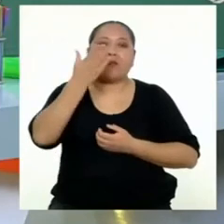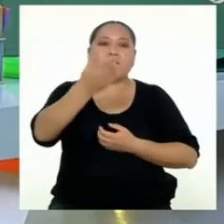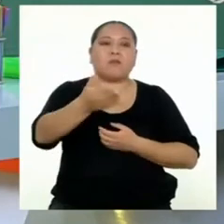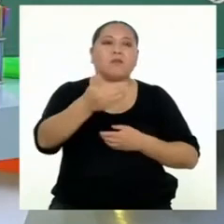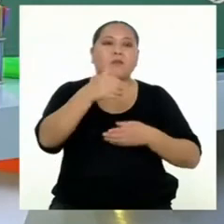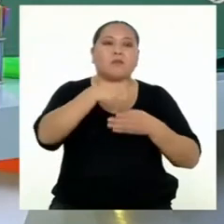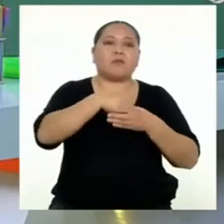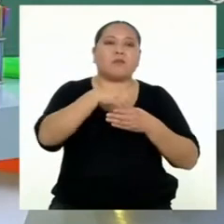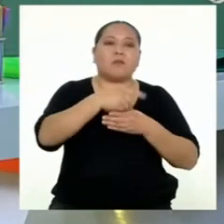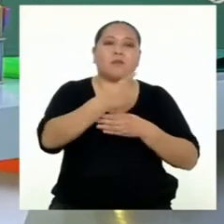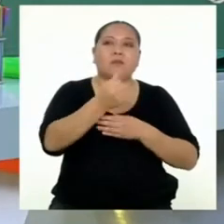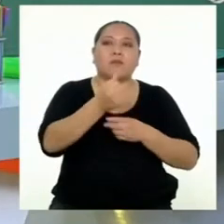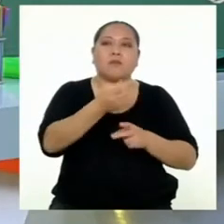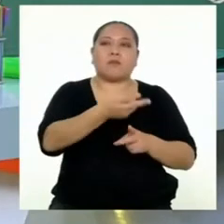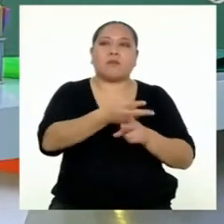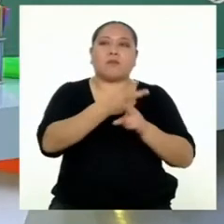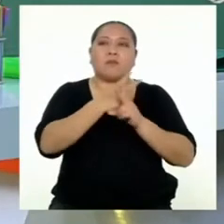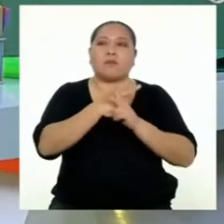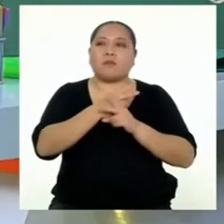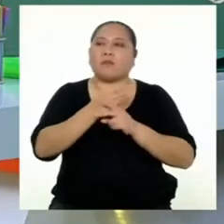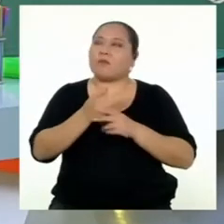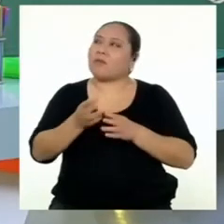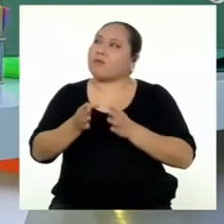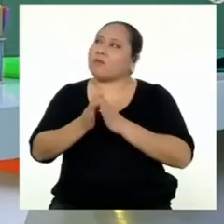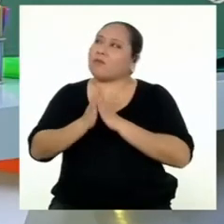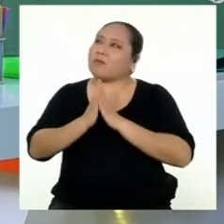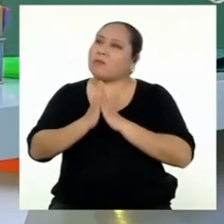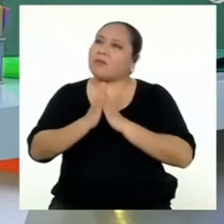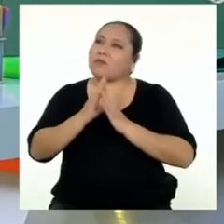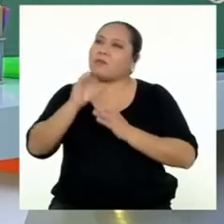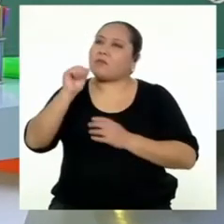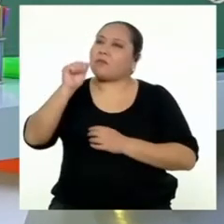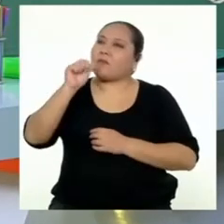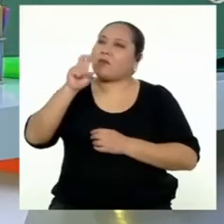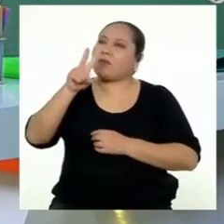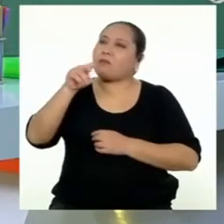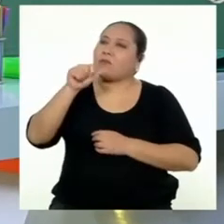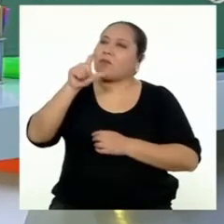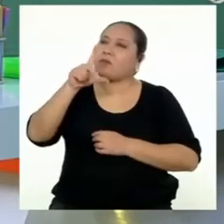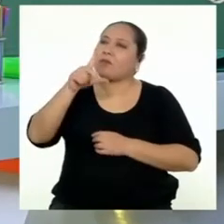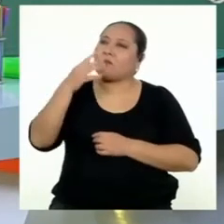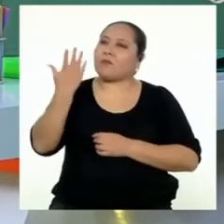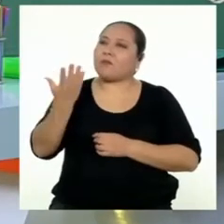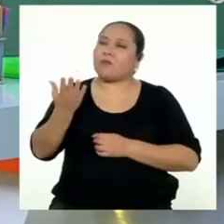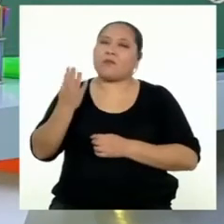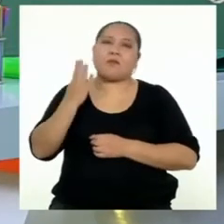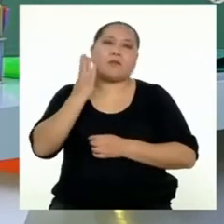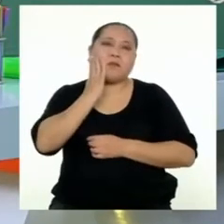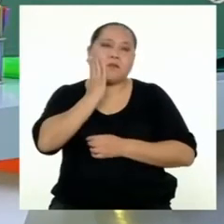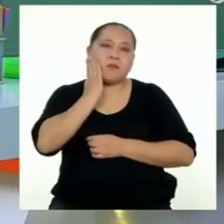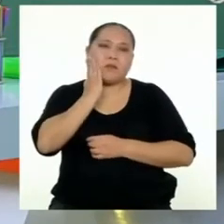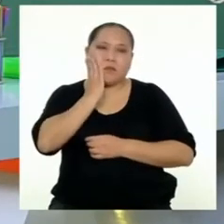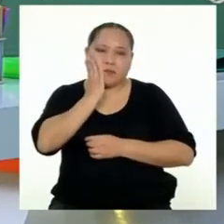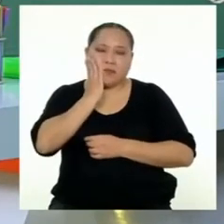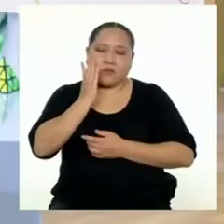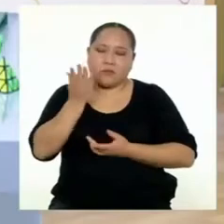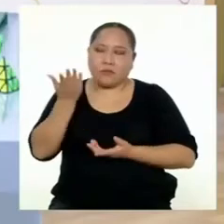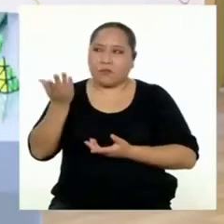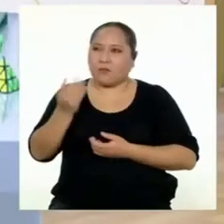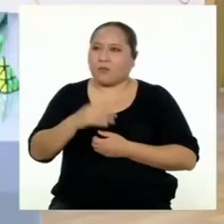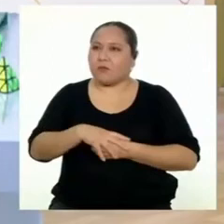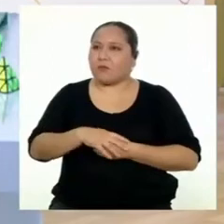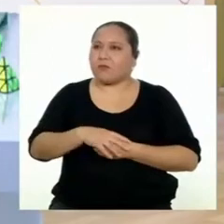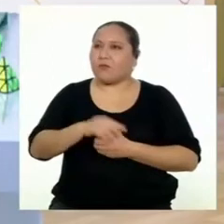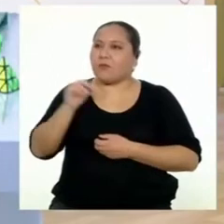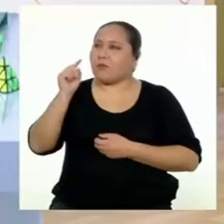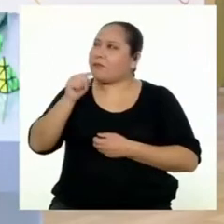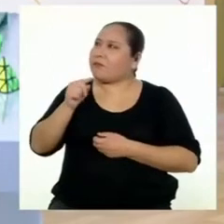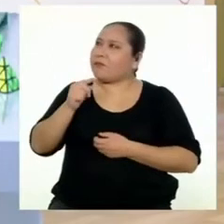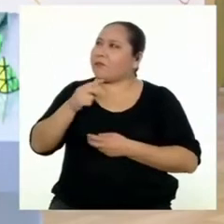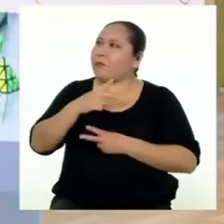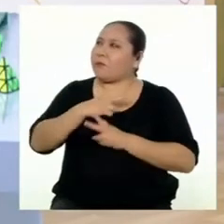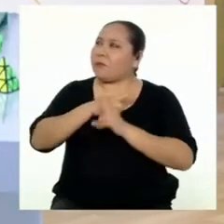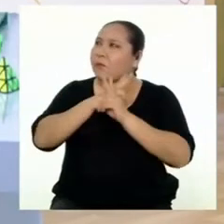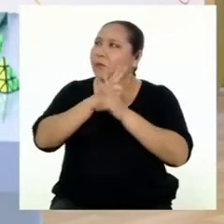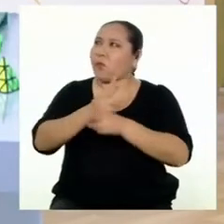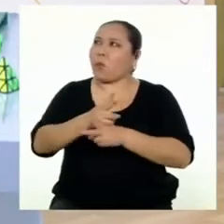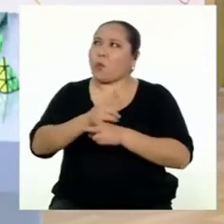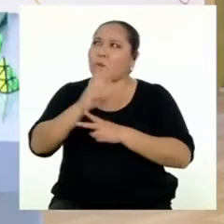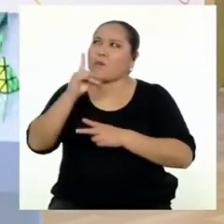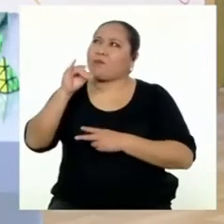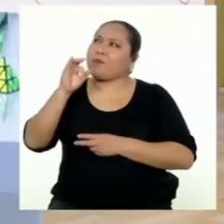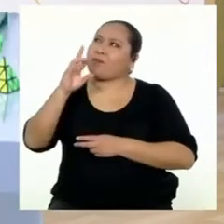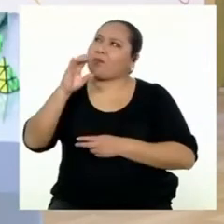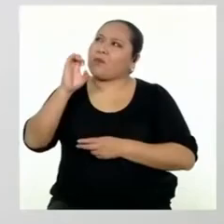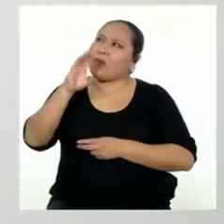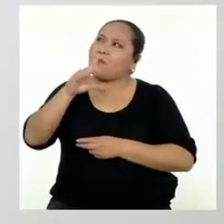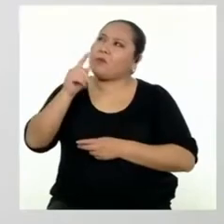a solicitar un préstamo. Y ahí le pidieron que tuviera un aval, que finalmente terminó siendo mi mamá. ¿Ese tipo de crédito fue